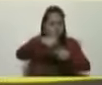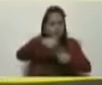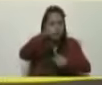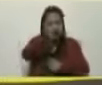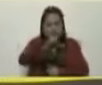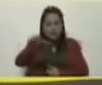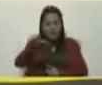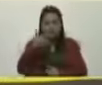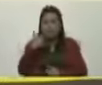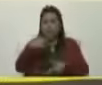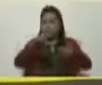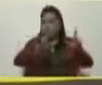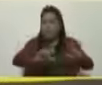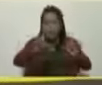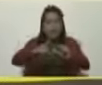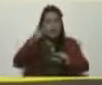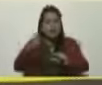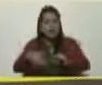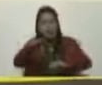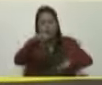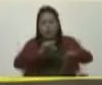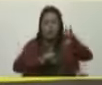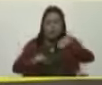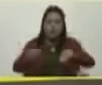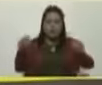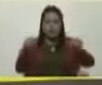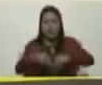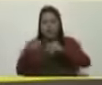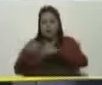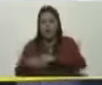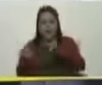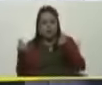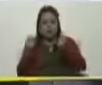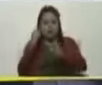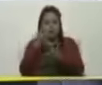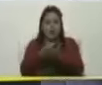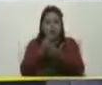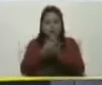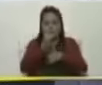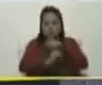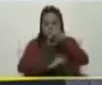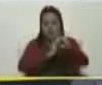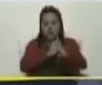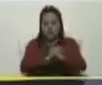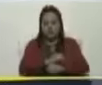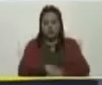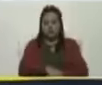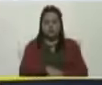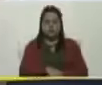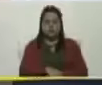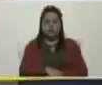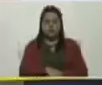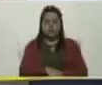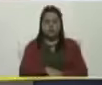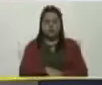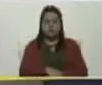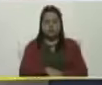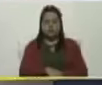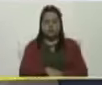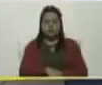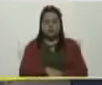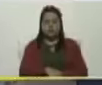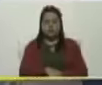dan muy poquito y tenemos que comprarla internacionalmente. Y bueno, a veces se nos atrasan las rutas, la gente